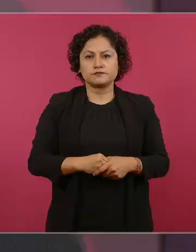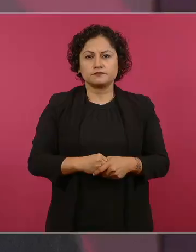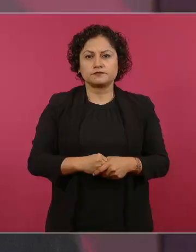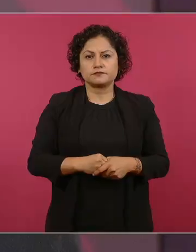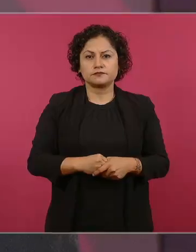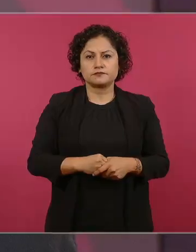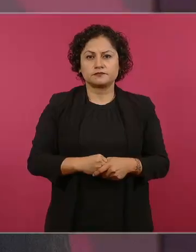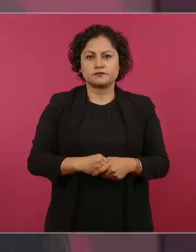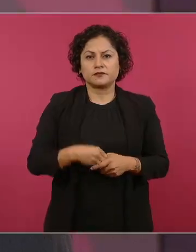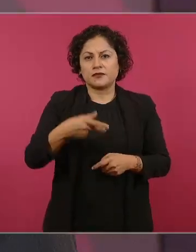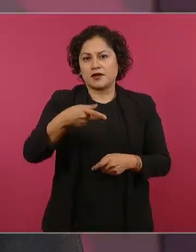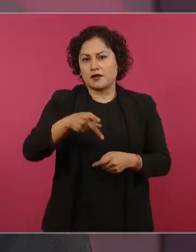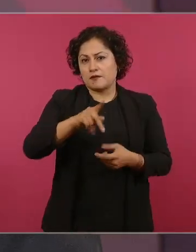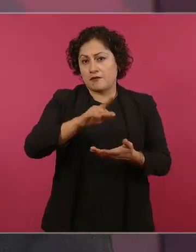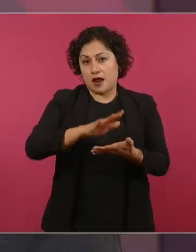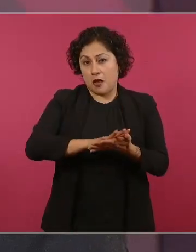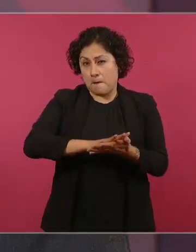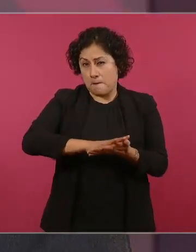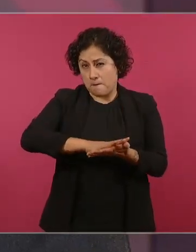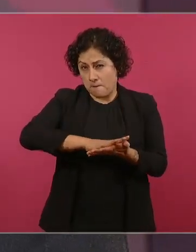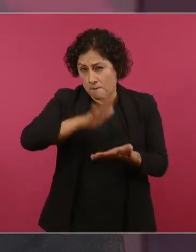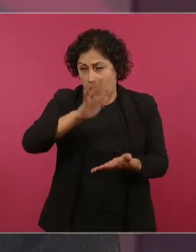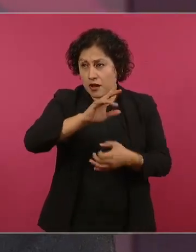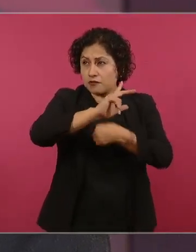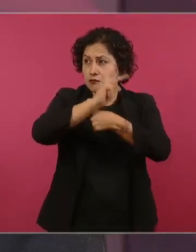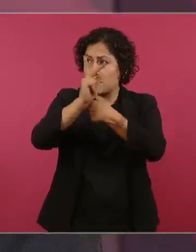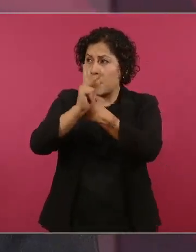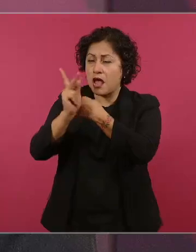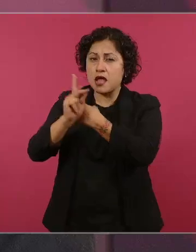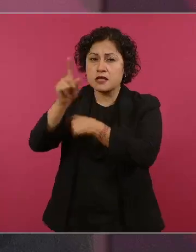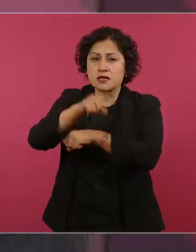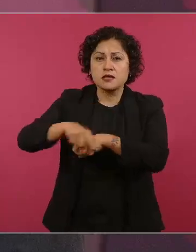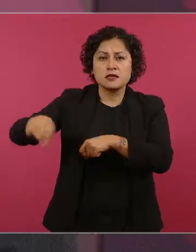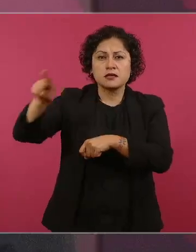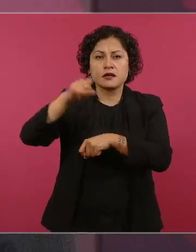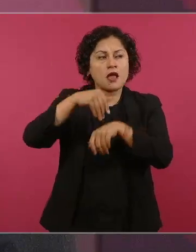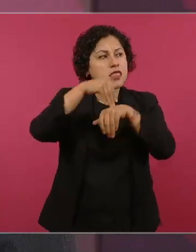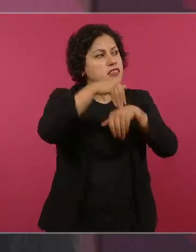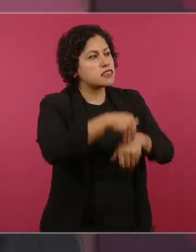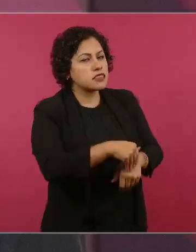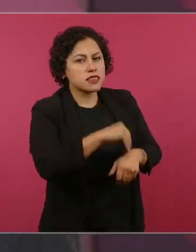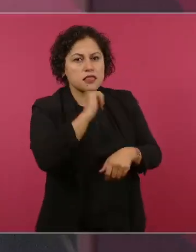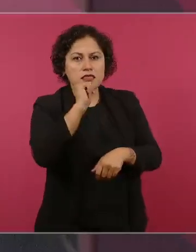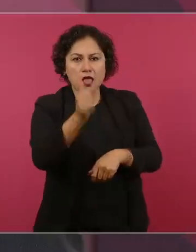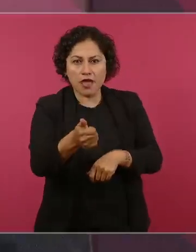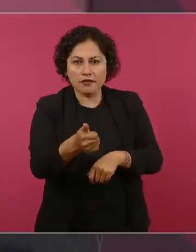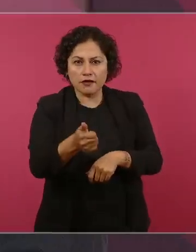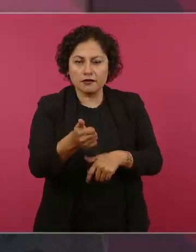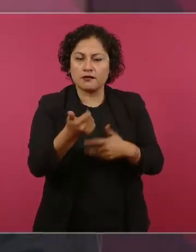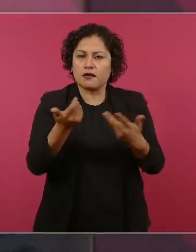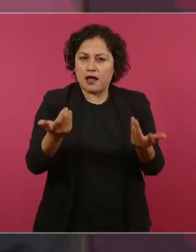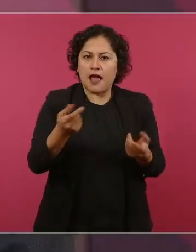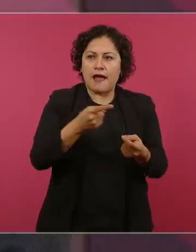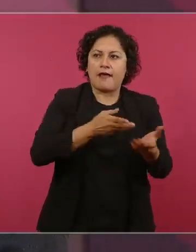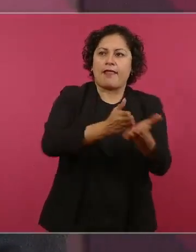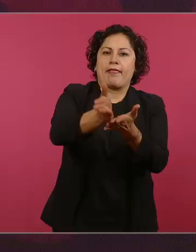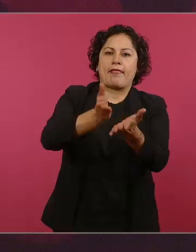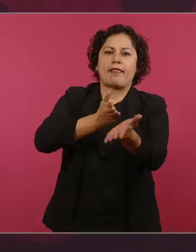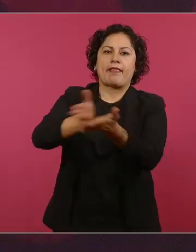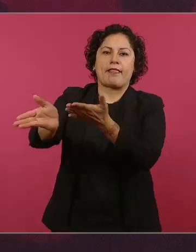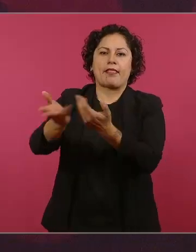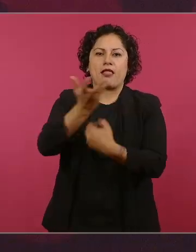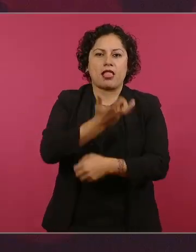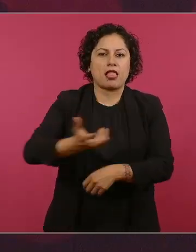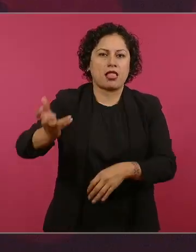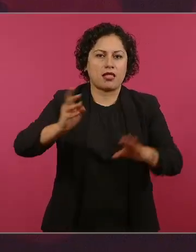sometidos a los intereses del gobierno de Estados Unidos. Eso es la historia.